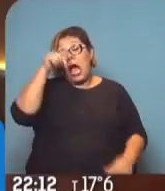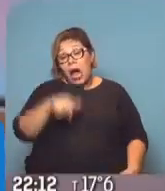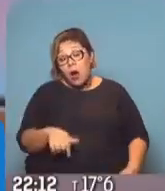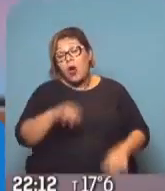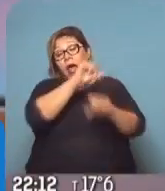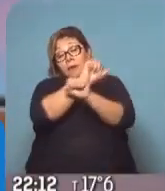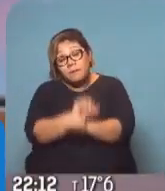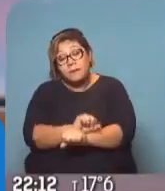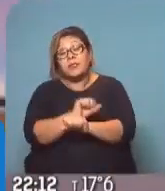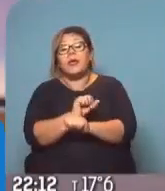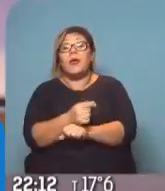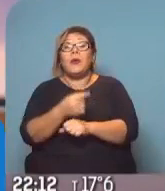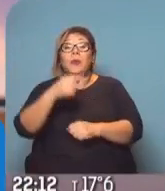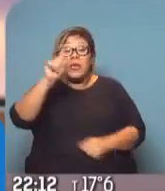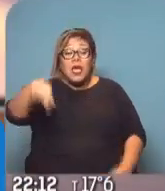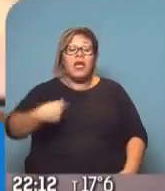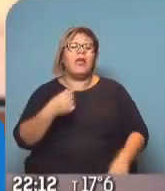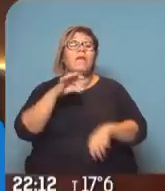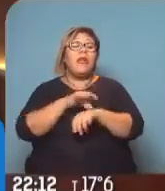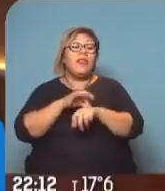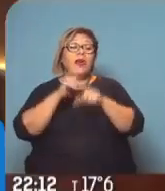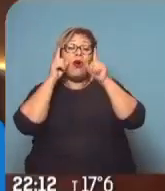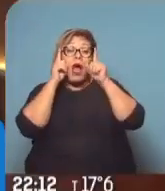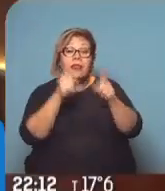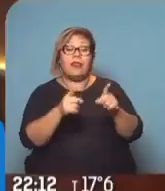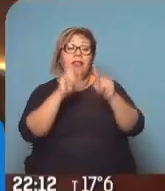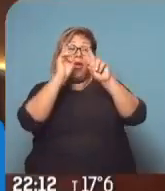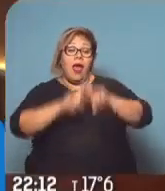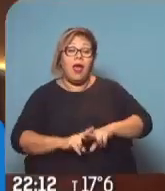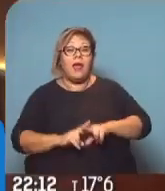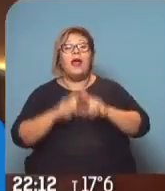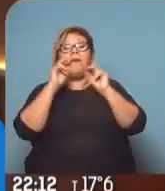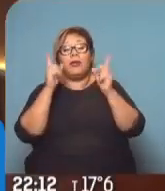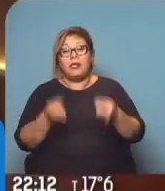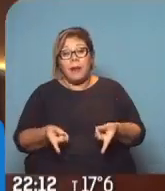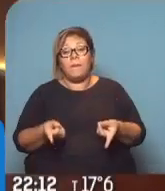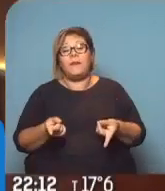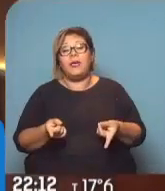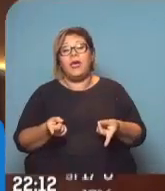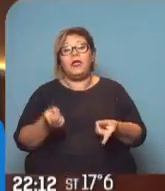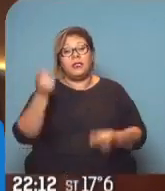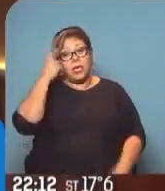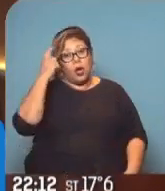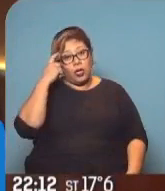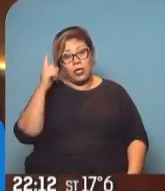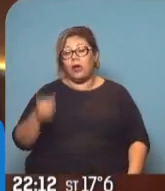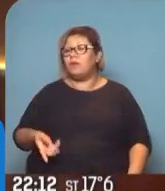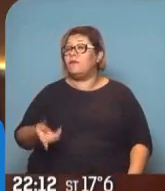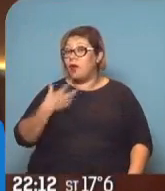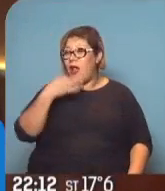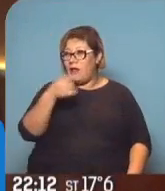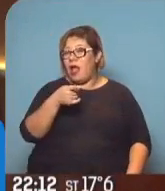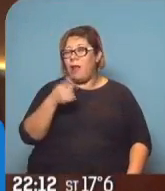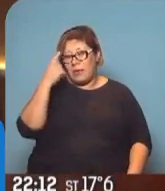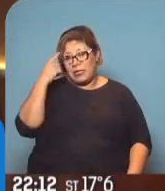psicológica para los problemas que le causó este encierro. Era la crónica de un desenlace anunciado, se lo sí. esperaba, esta es la realidad. Pasamos